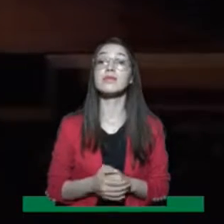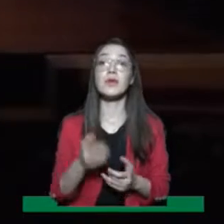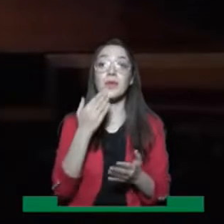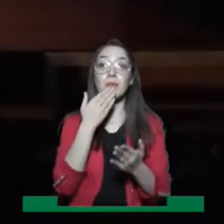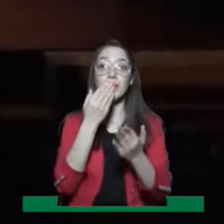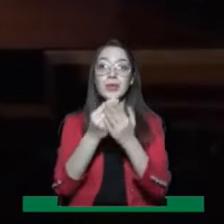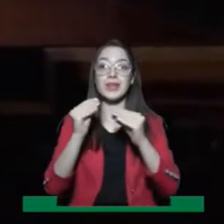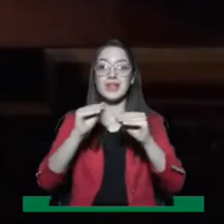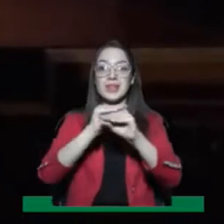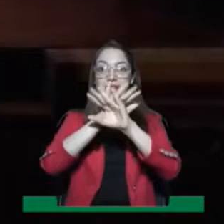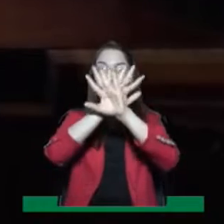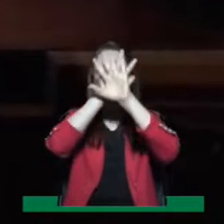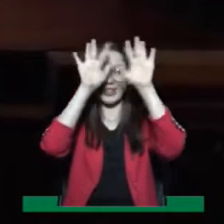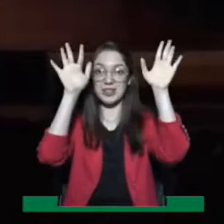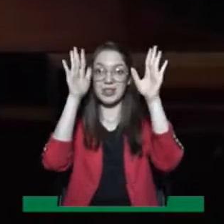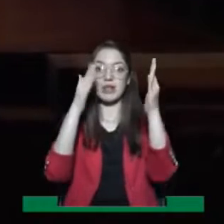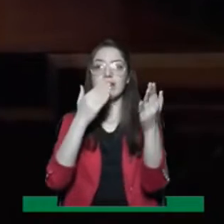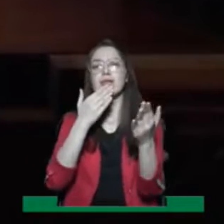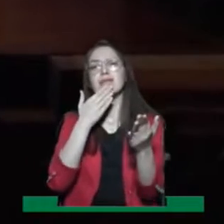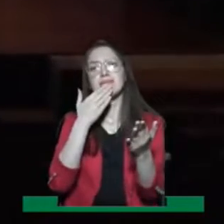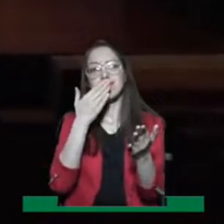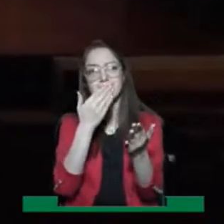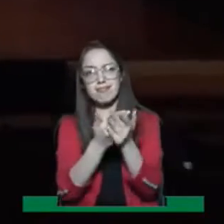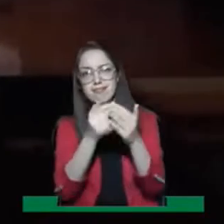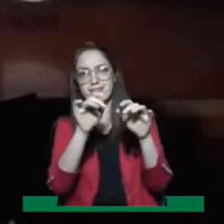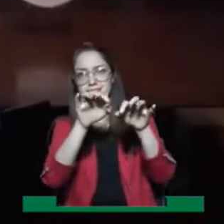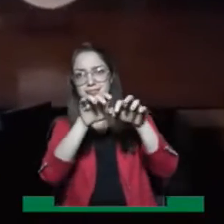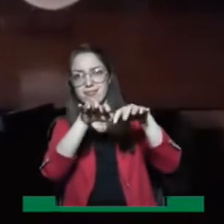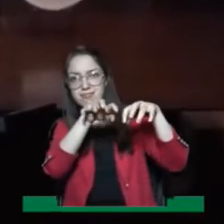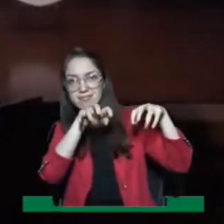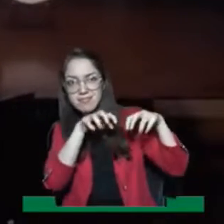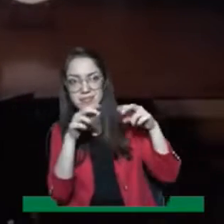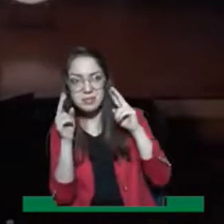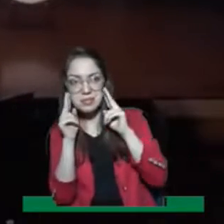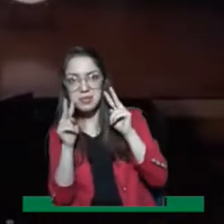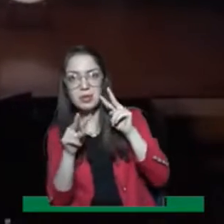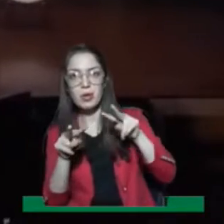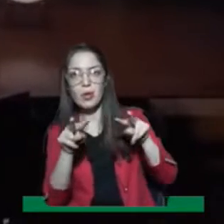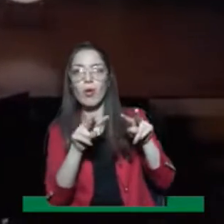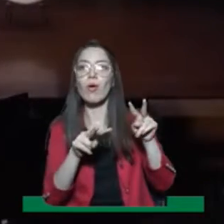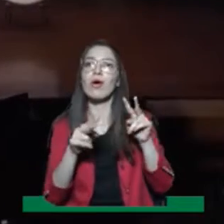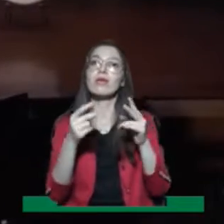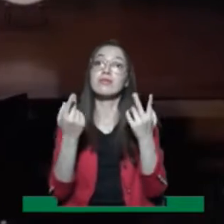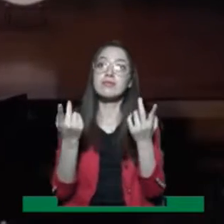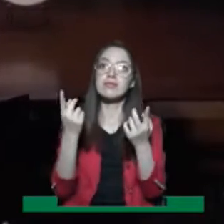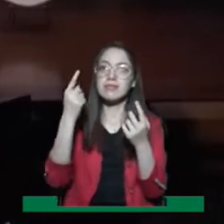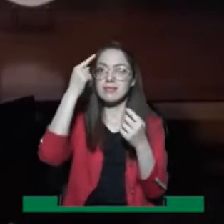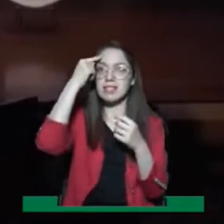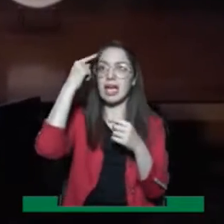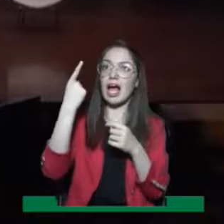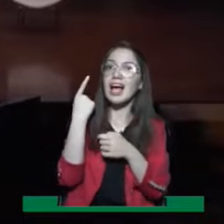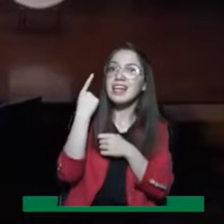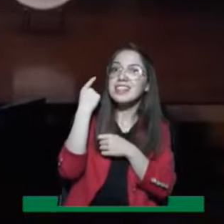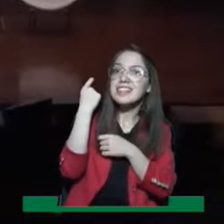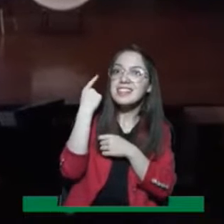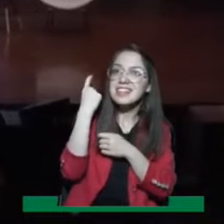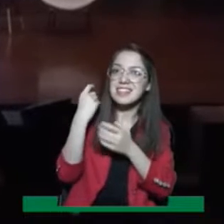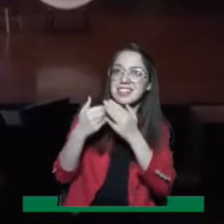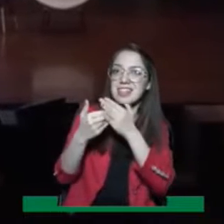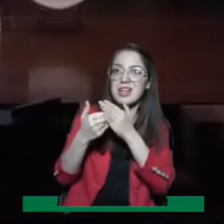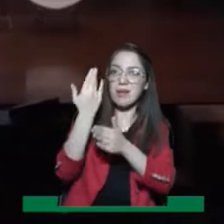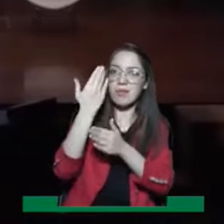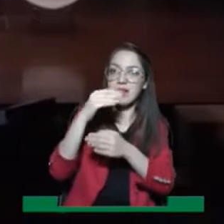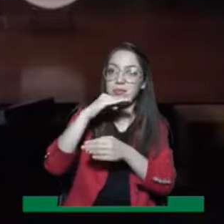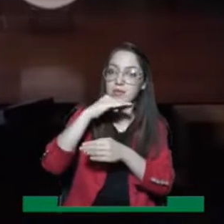Muy buenos días, gracias por estar con nosotros, nuevamente sumarnos a la bienvenida que desde el día de ayer le hacíamos acá en nuestra ciudad, la